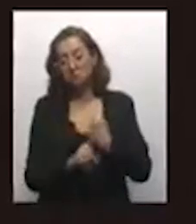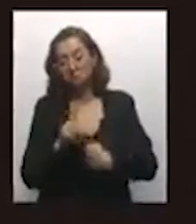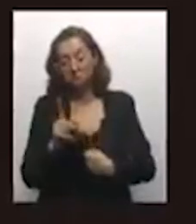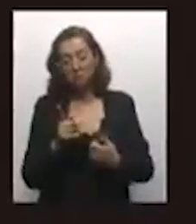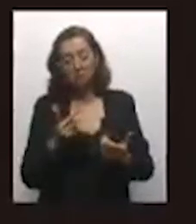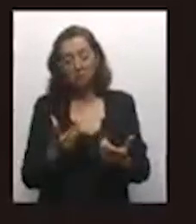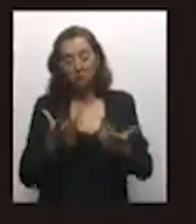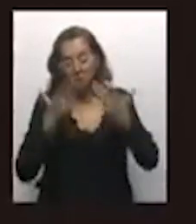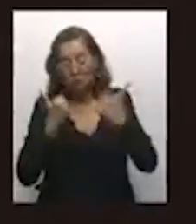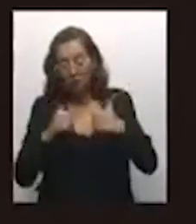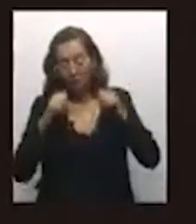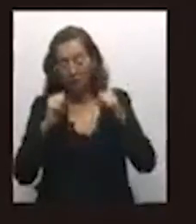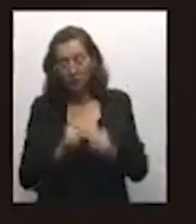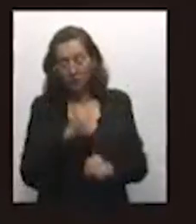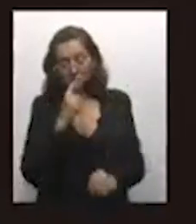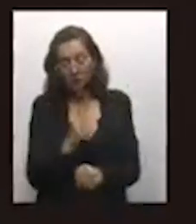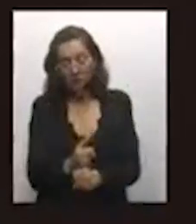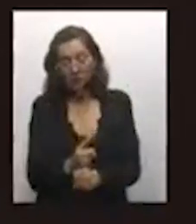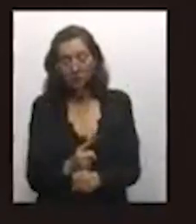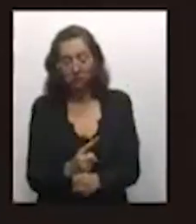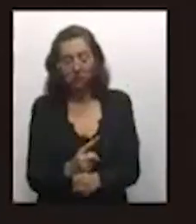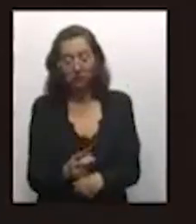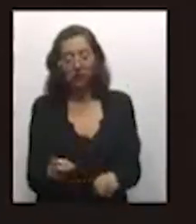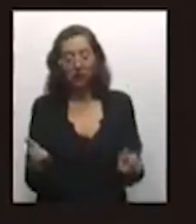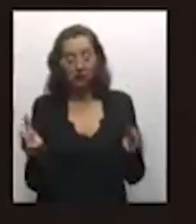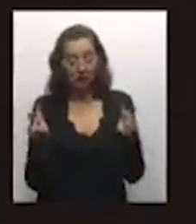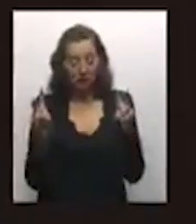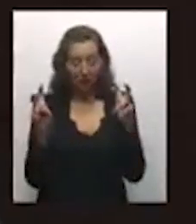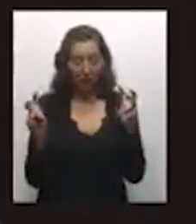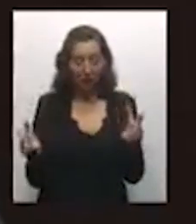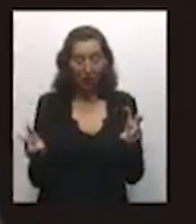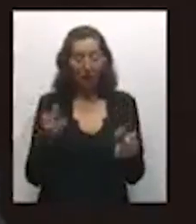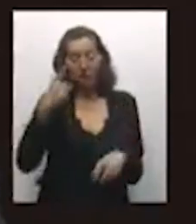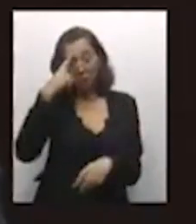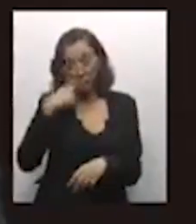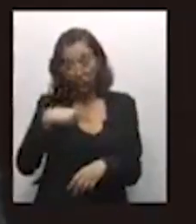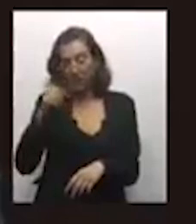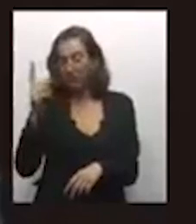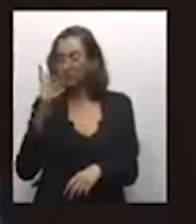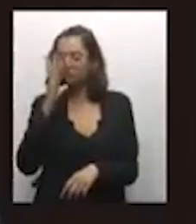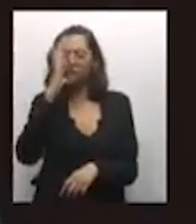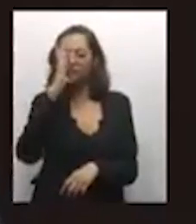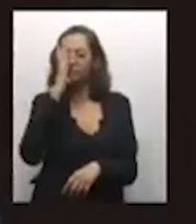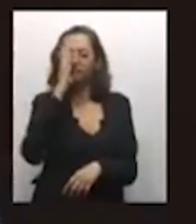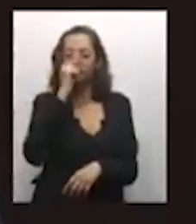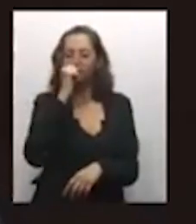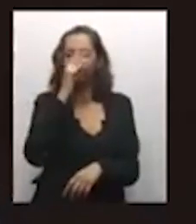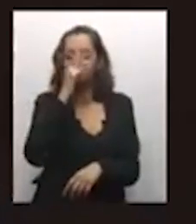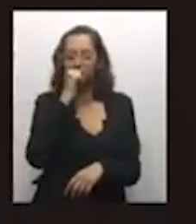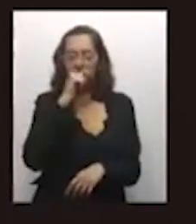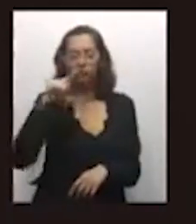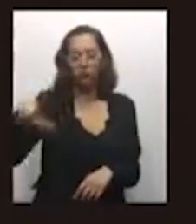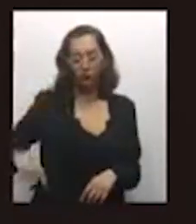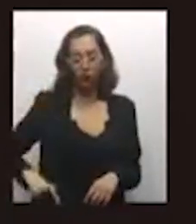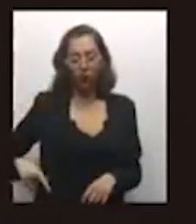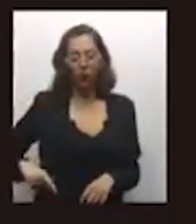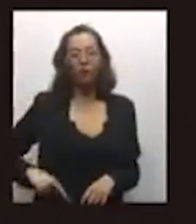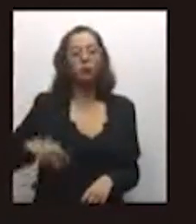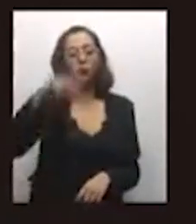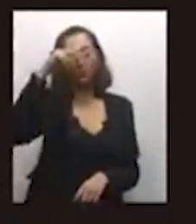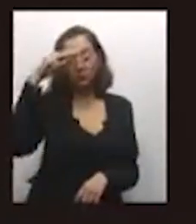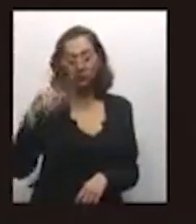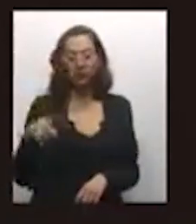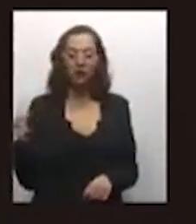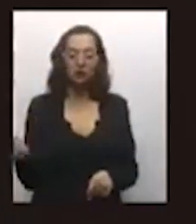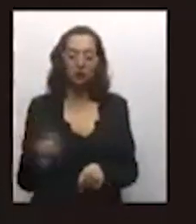inseguridad es un tema sencillo el gobierno de mexico instrumenta a